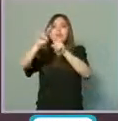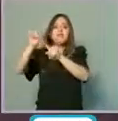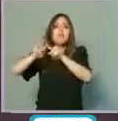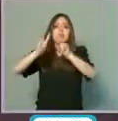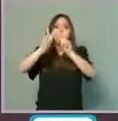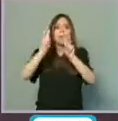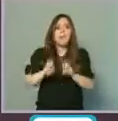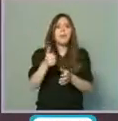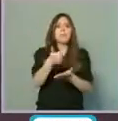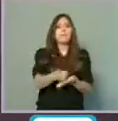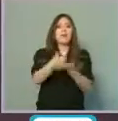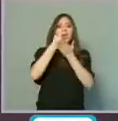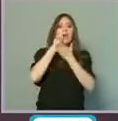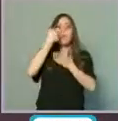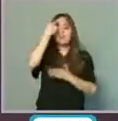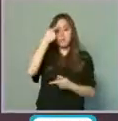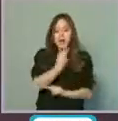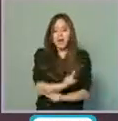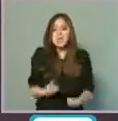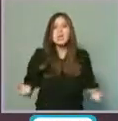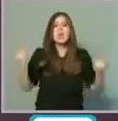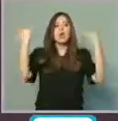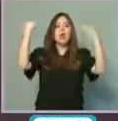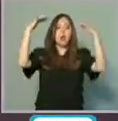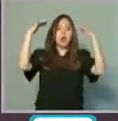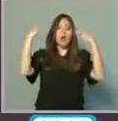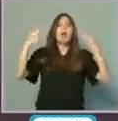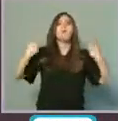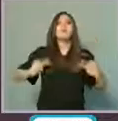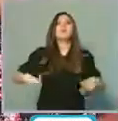funcionan para niños, para grandes, para personas que viven con